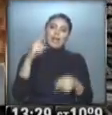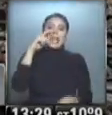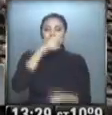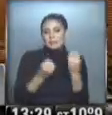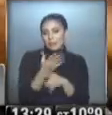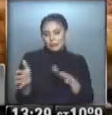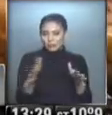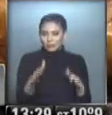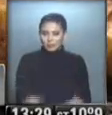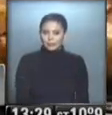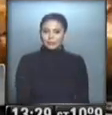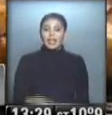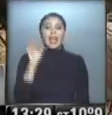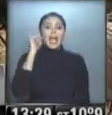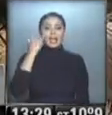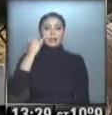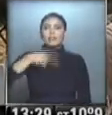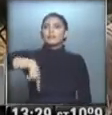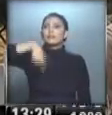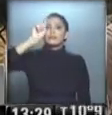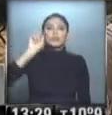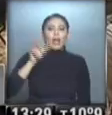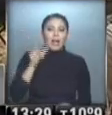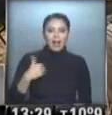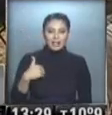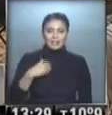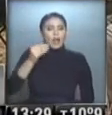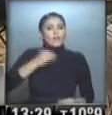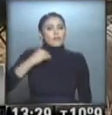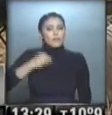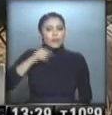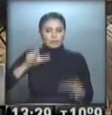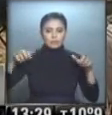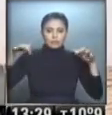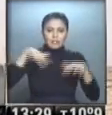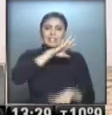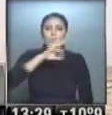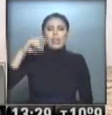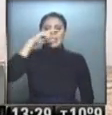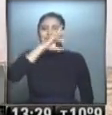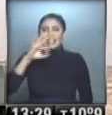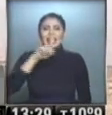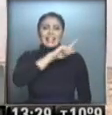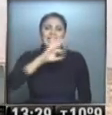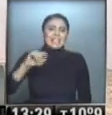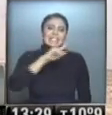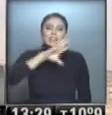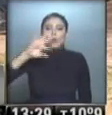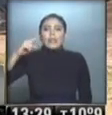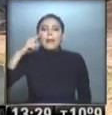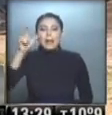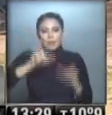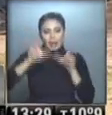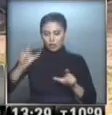mañana más o menos de punta a punta de la Argentina llegan los devotos del hombre que convoca 50 70 100 150.000